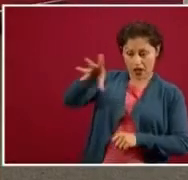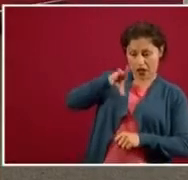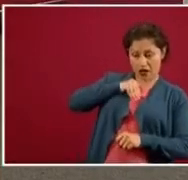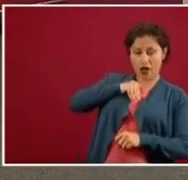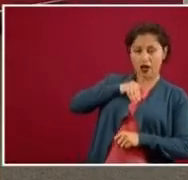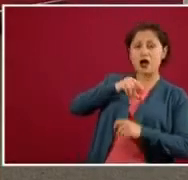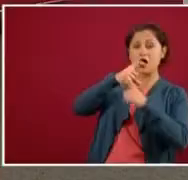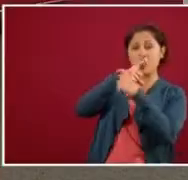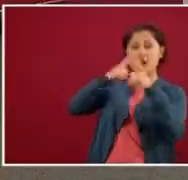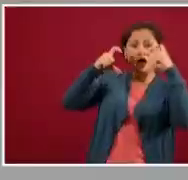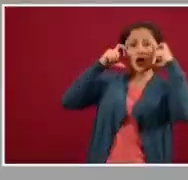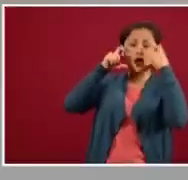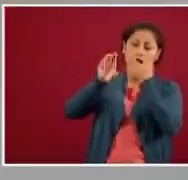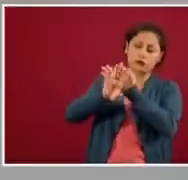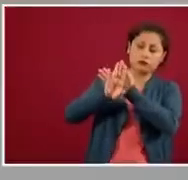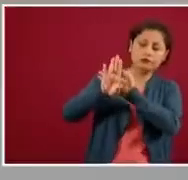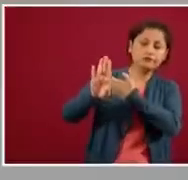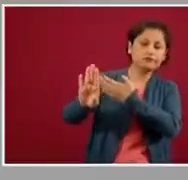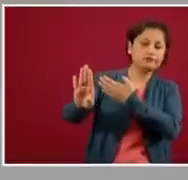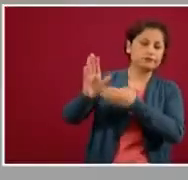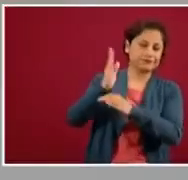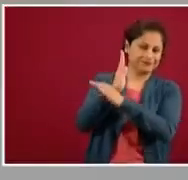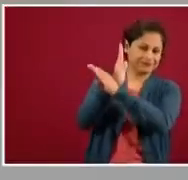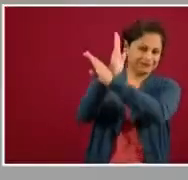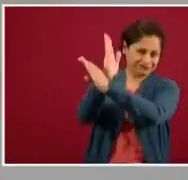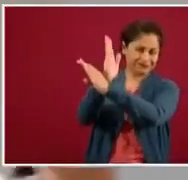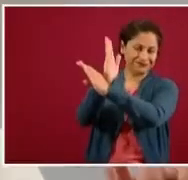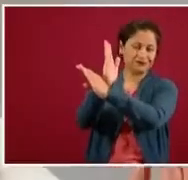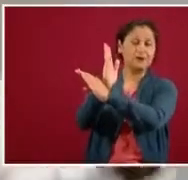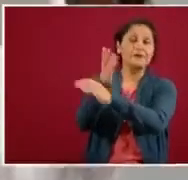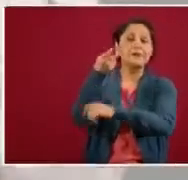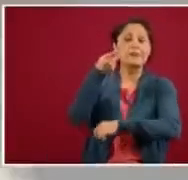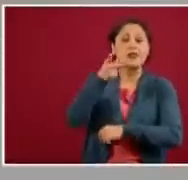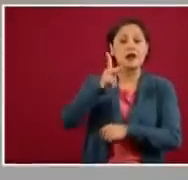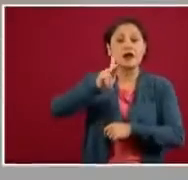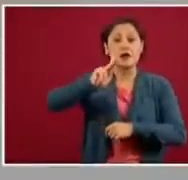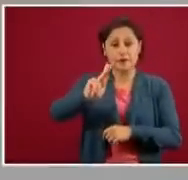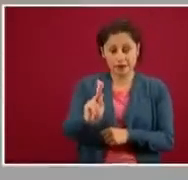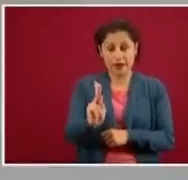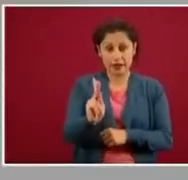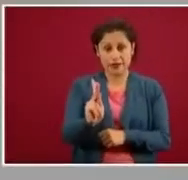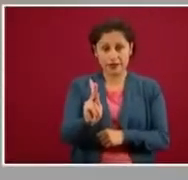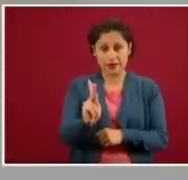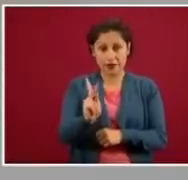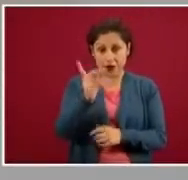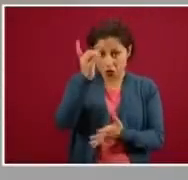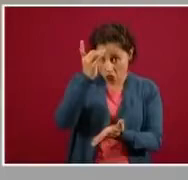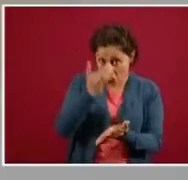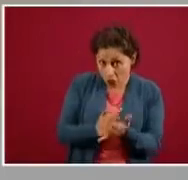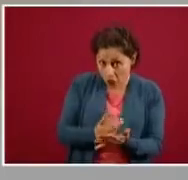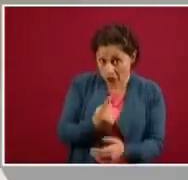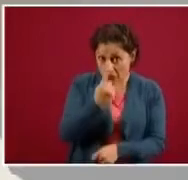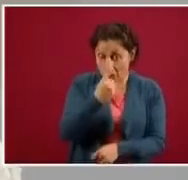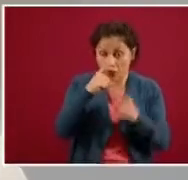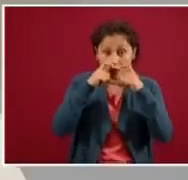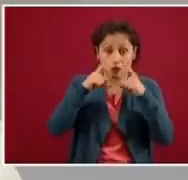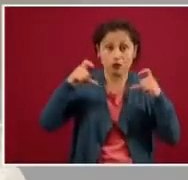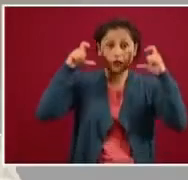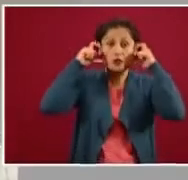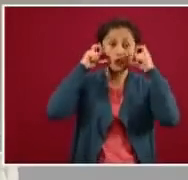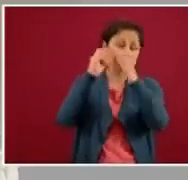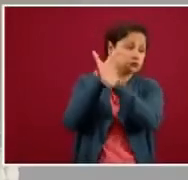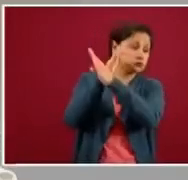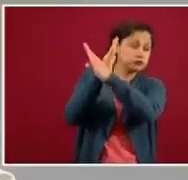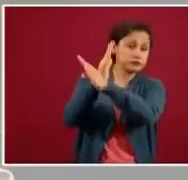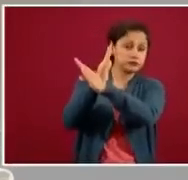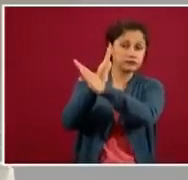que no reduce significativamente el riesgo de recibir el virus, entre otras razones, porque el virus